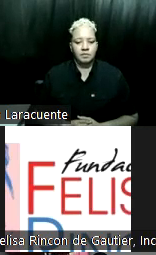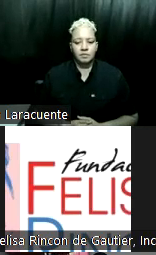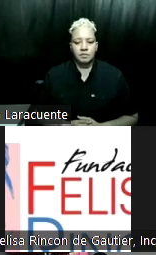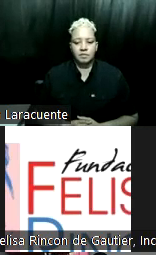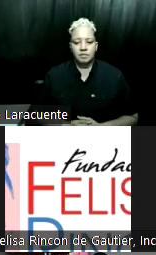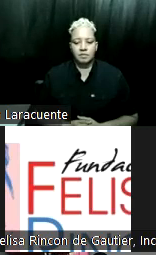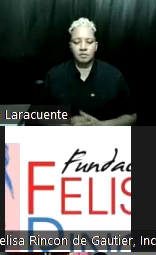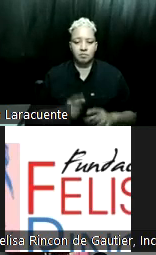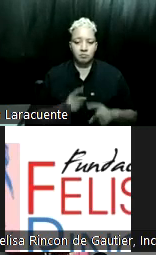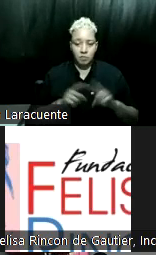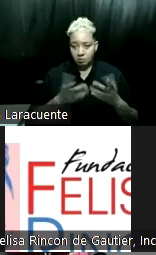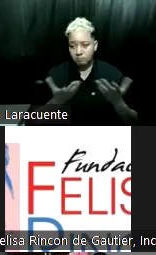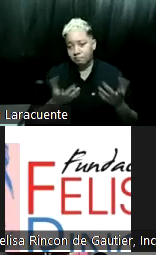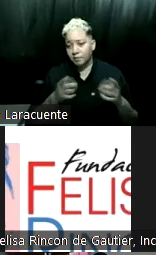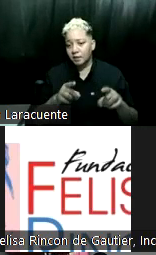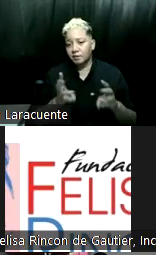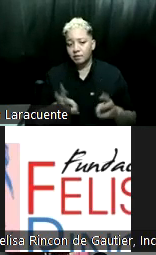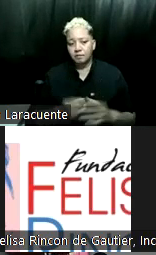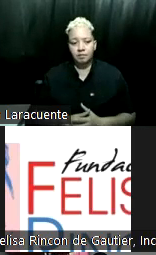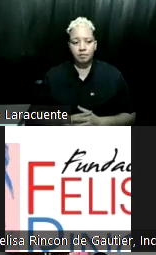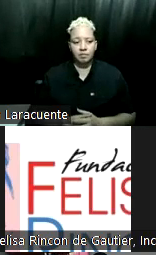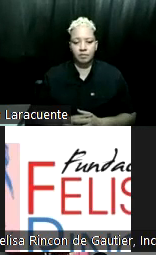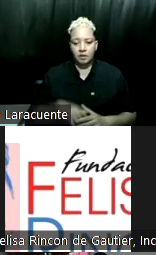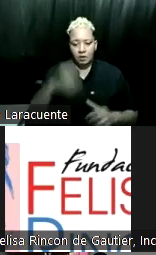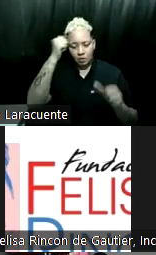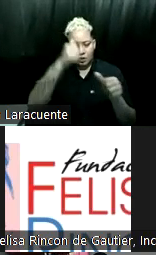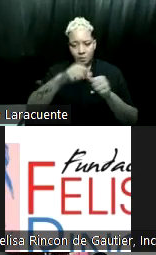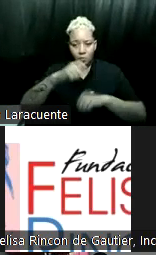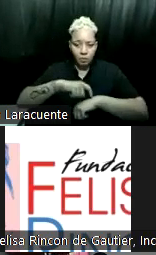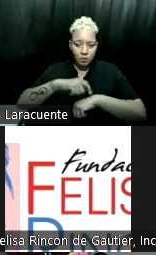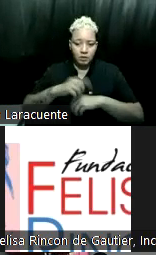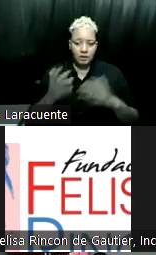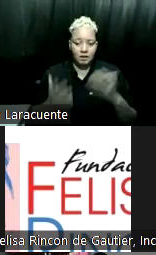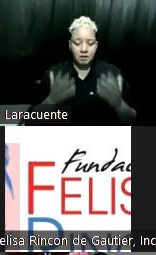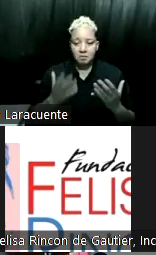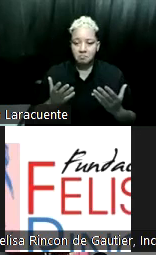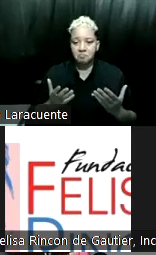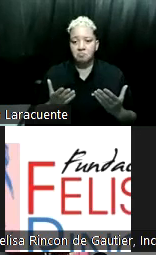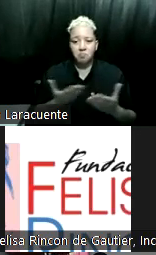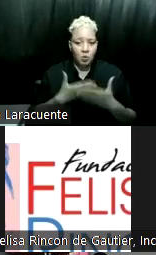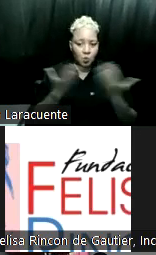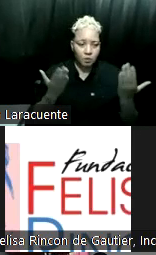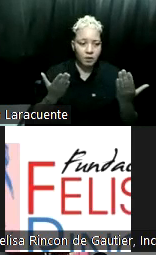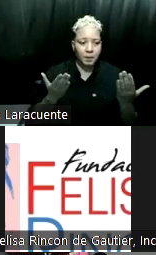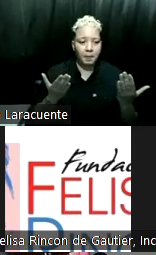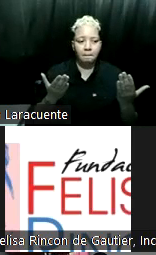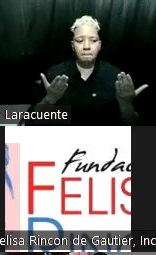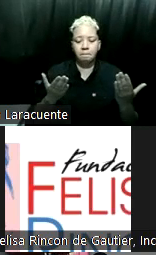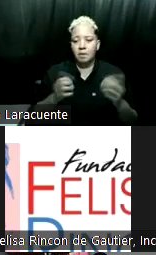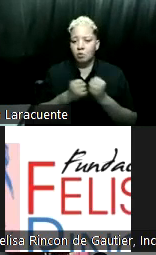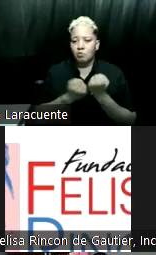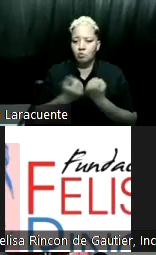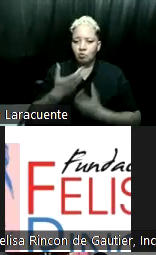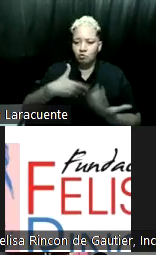Pero era así. Recuerden que estamos en tiempos donde pues, quizás no había las redes